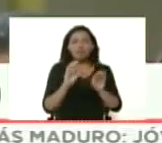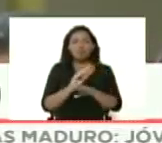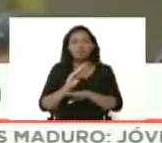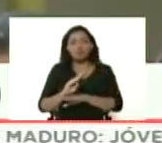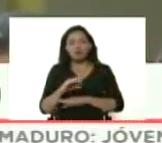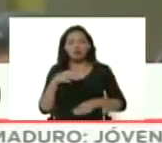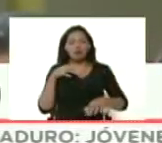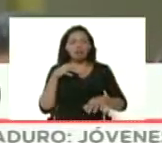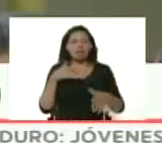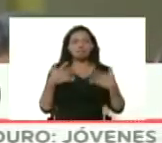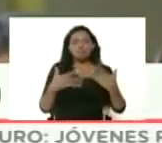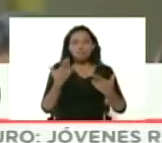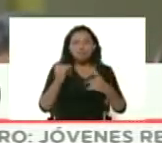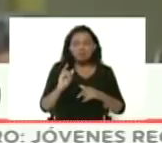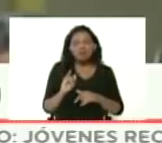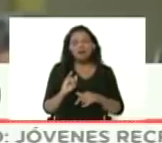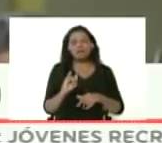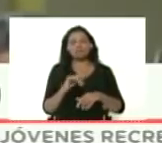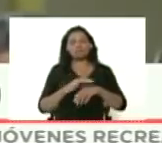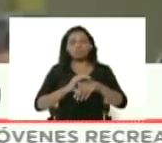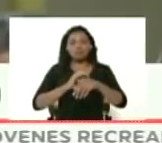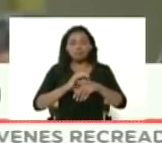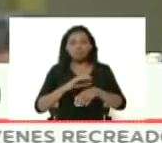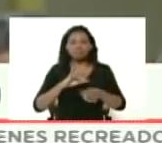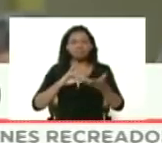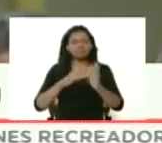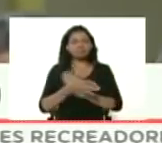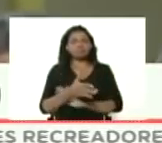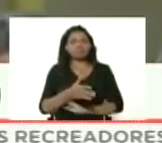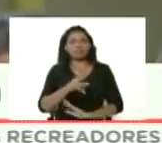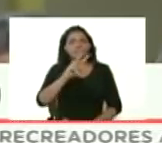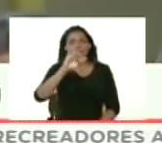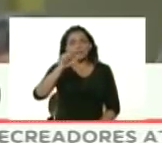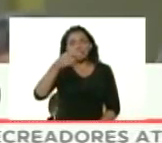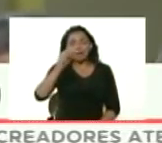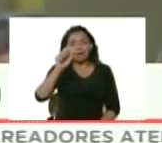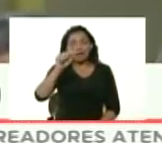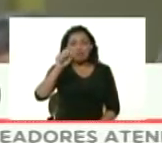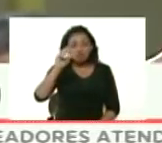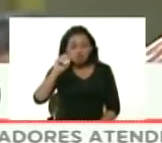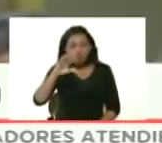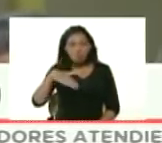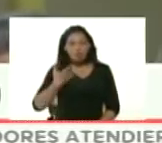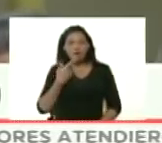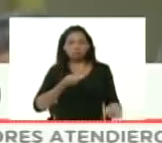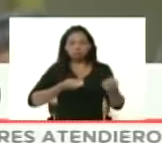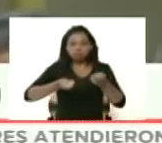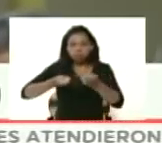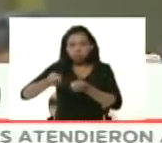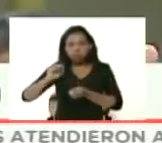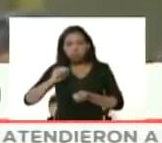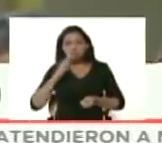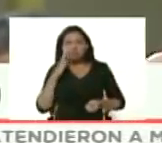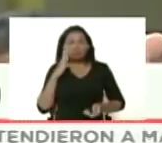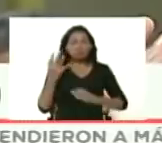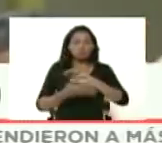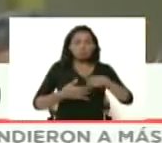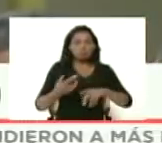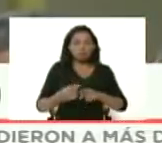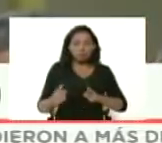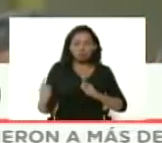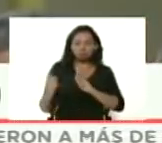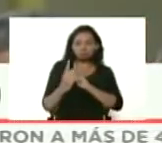actividad ganadera para que el abigeato sea controlado y que de alguna forma cuando se presente algún problema se